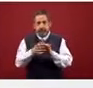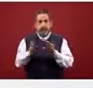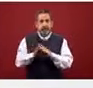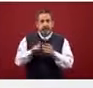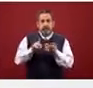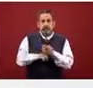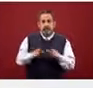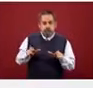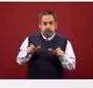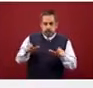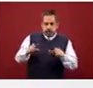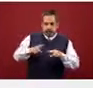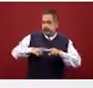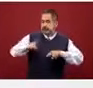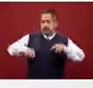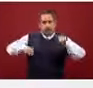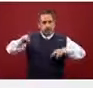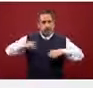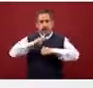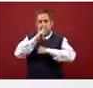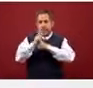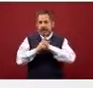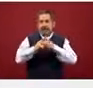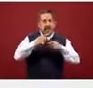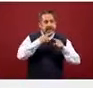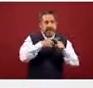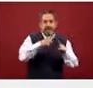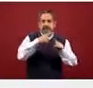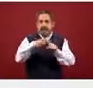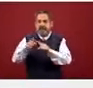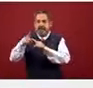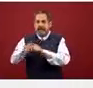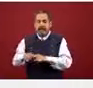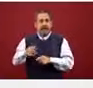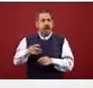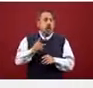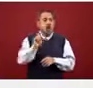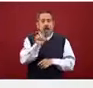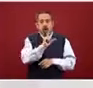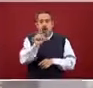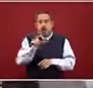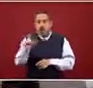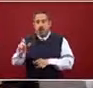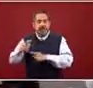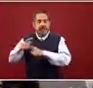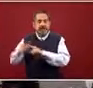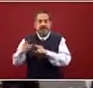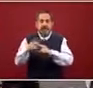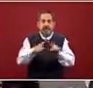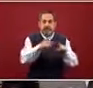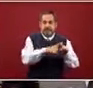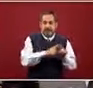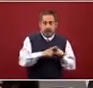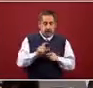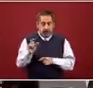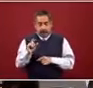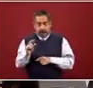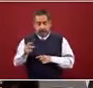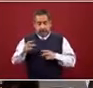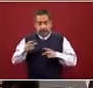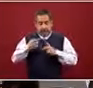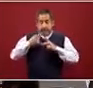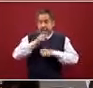medida varía entre países y por lo tanto varía en el tiempo una vez que los distintos países se empiezan a incorporar a la